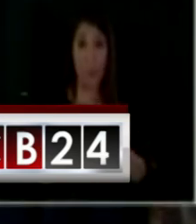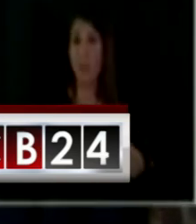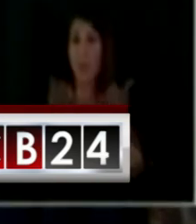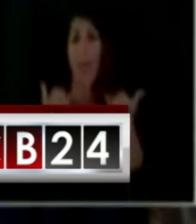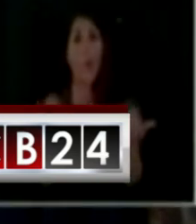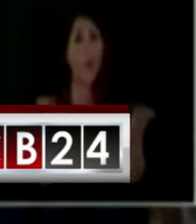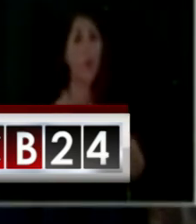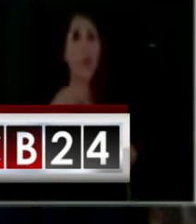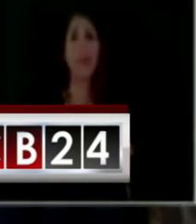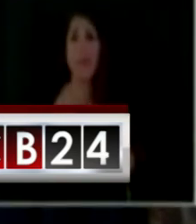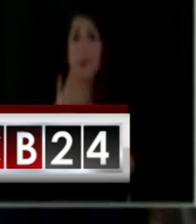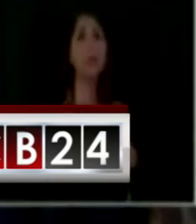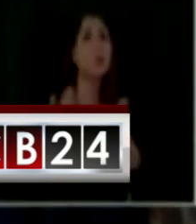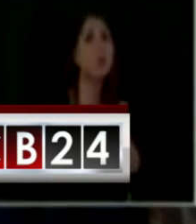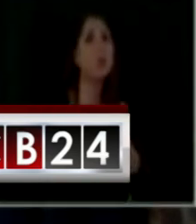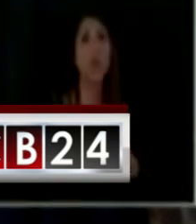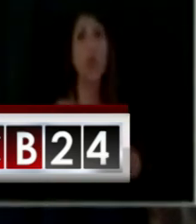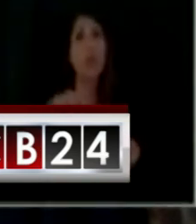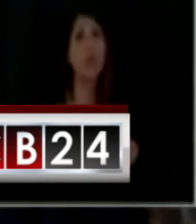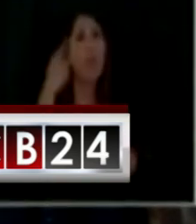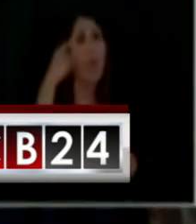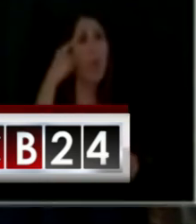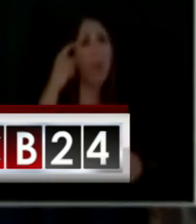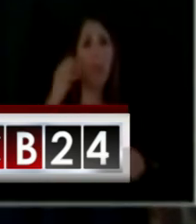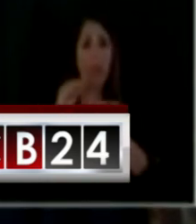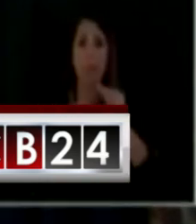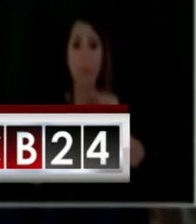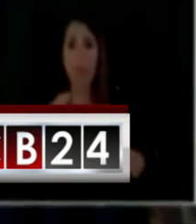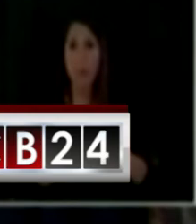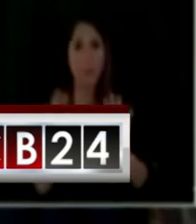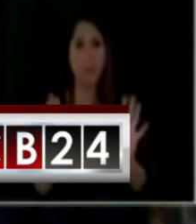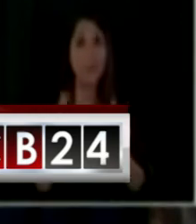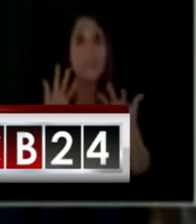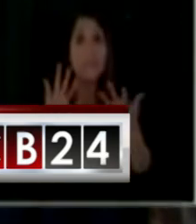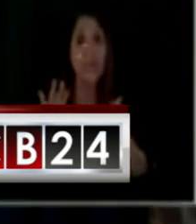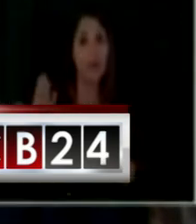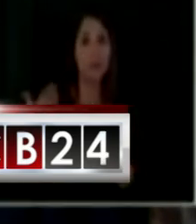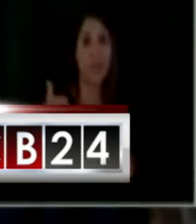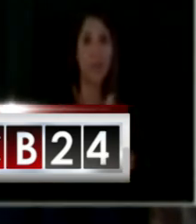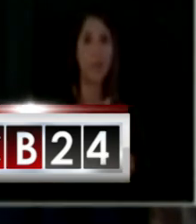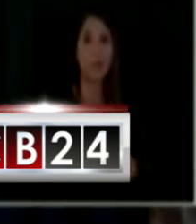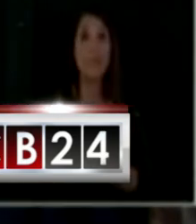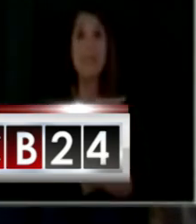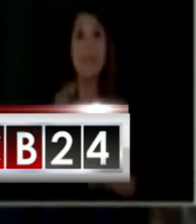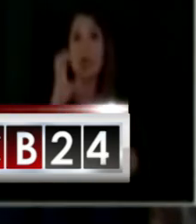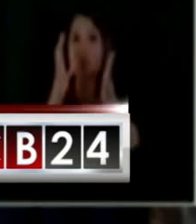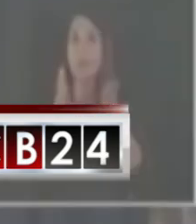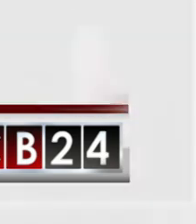excusas, no es tiempo de cálculos políticos. Las elecciones han pasado y los costarricenses han dictado sentencia.